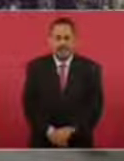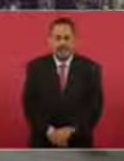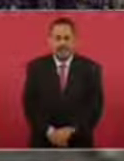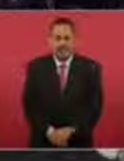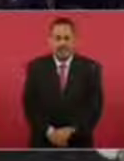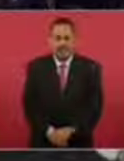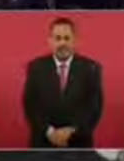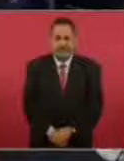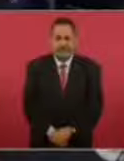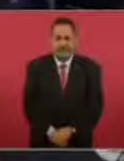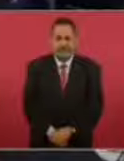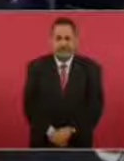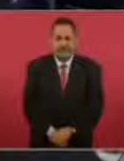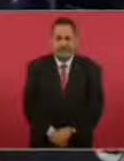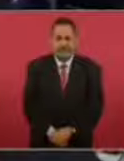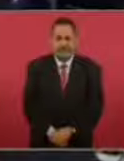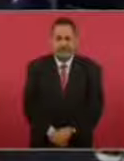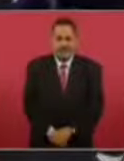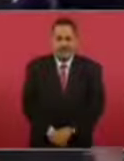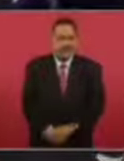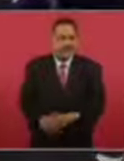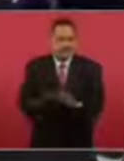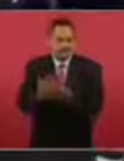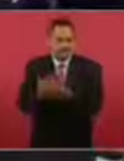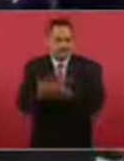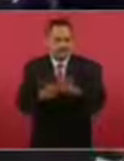¿Sí los tiene? Vamos a esperar, vamos a…